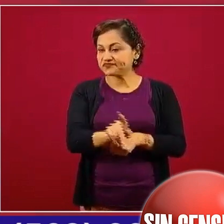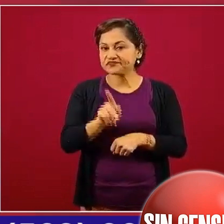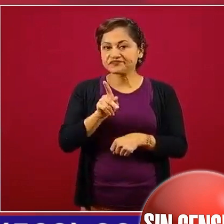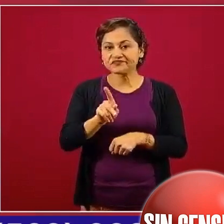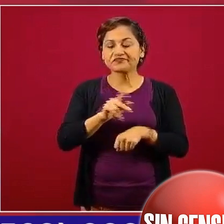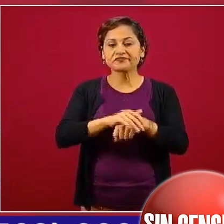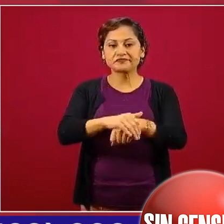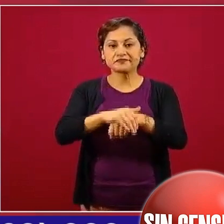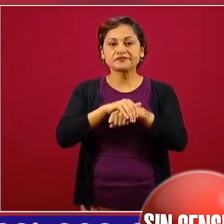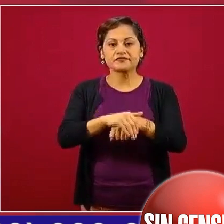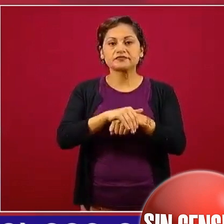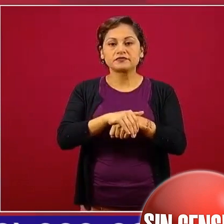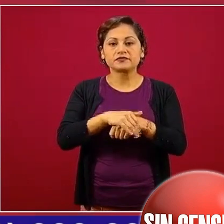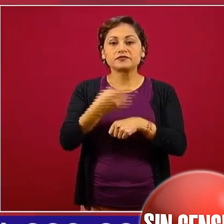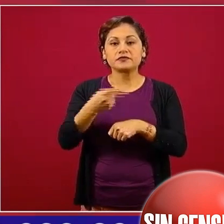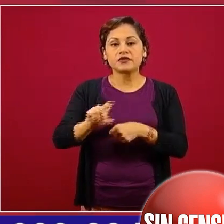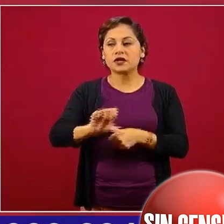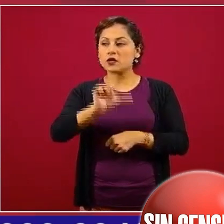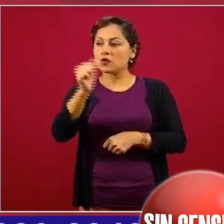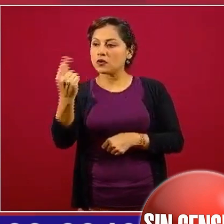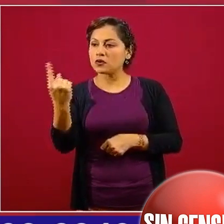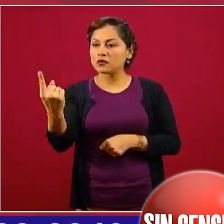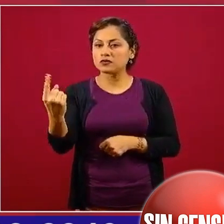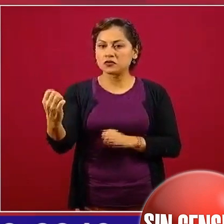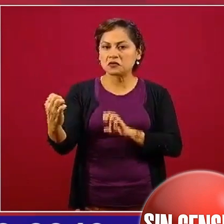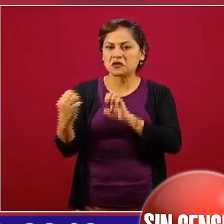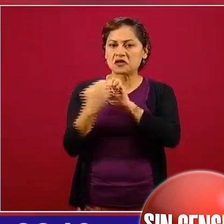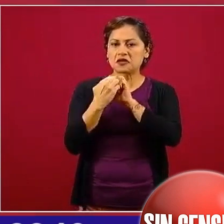y los enemigos de verdad.